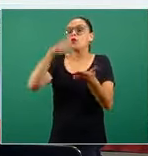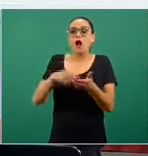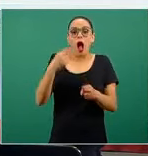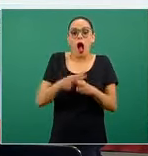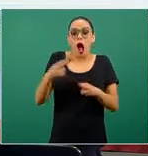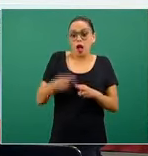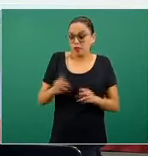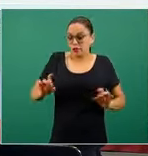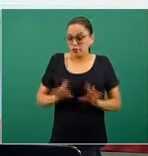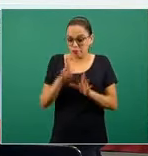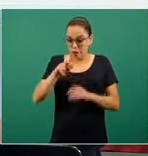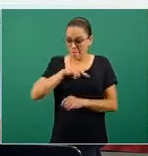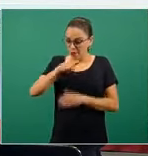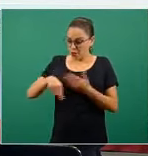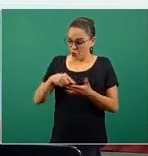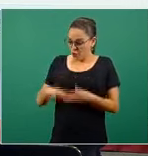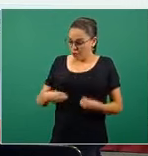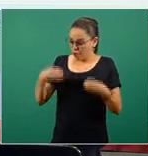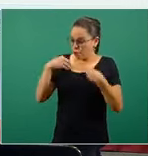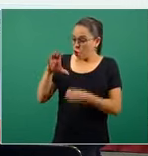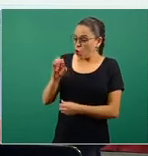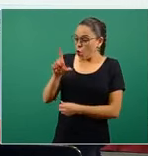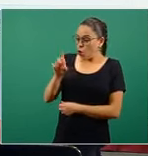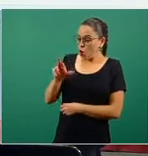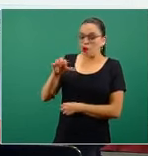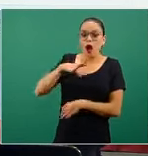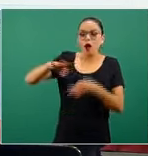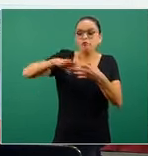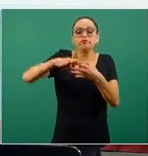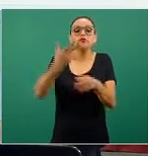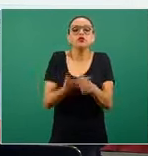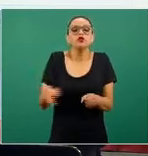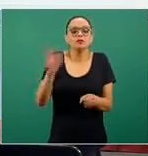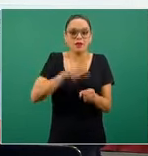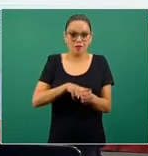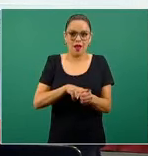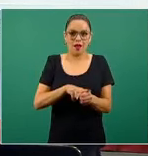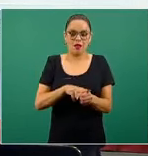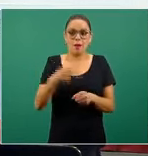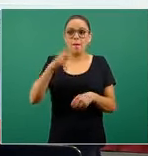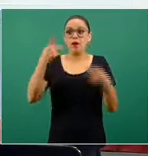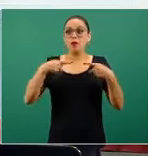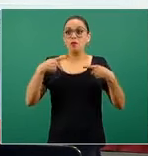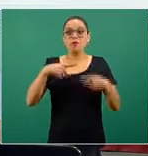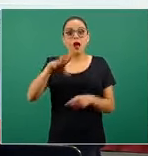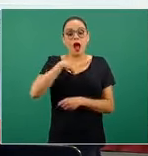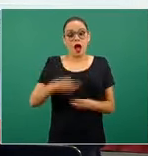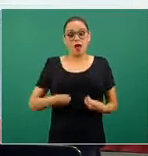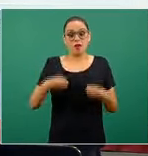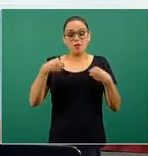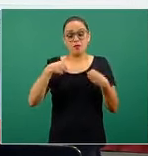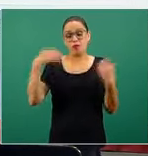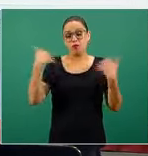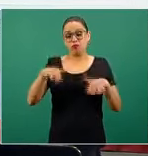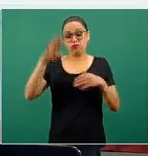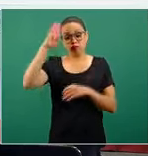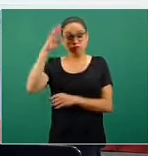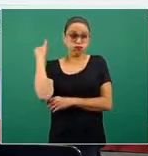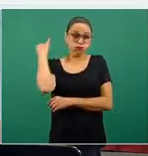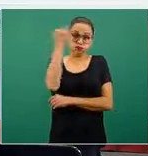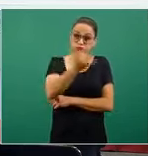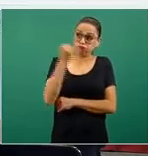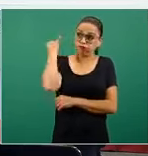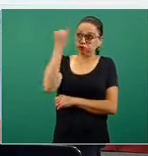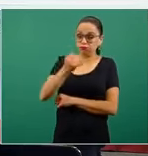vivo. Sin embargo, las personas que residen en localidades rurales, sobre todo las más apartadas del país,